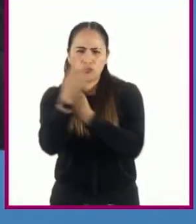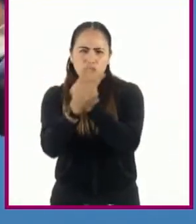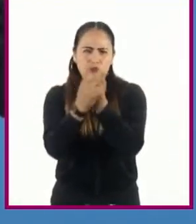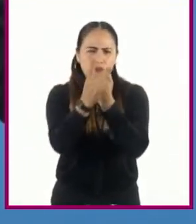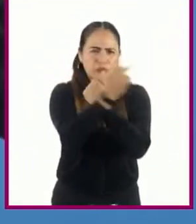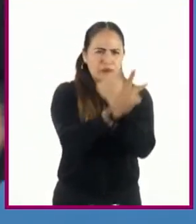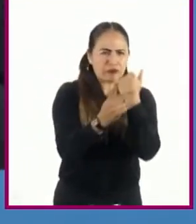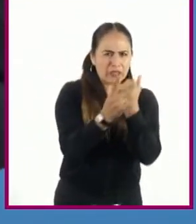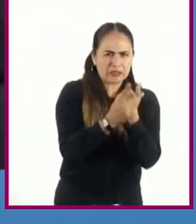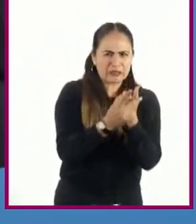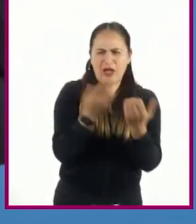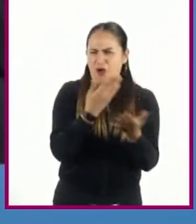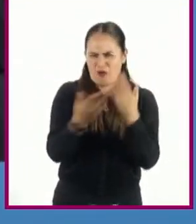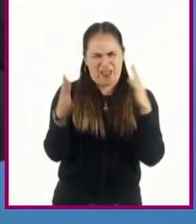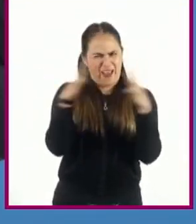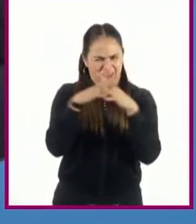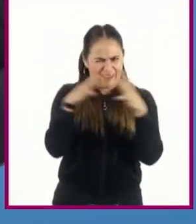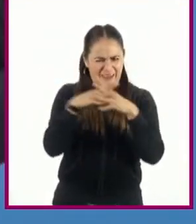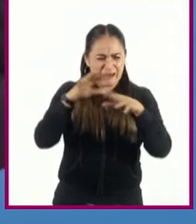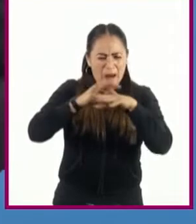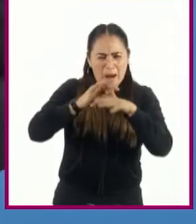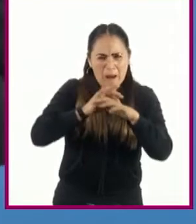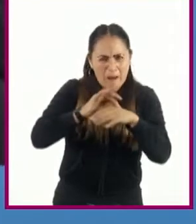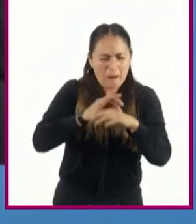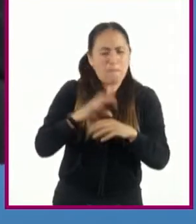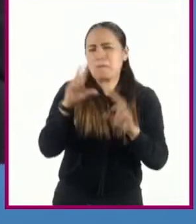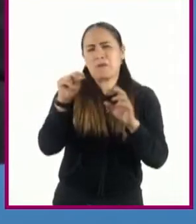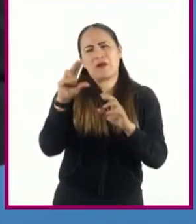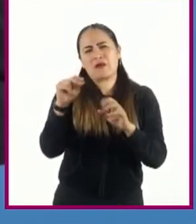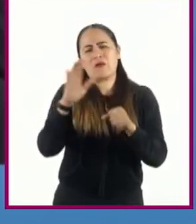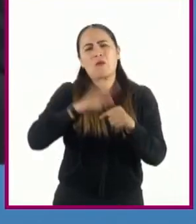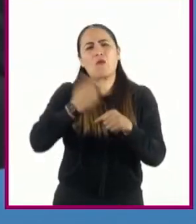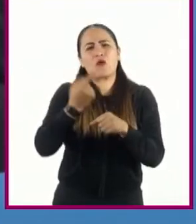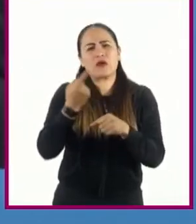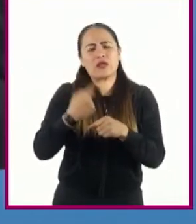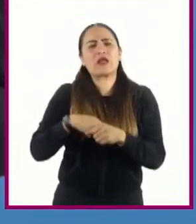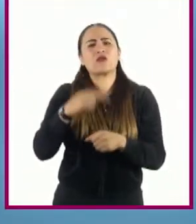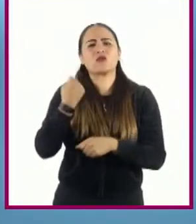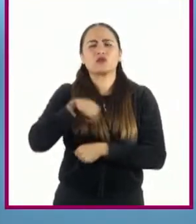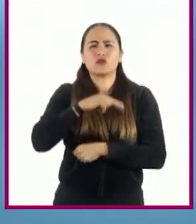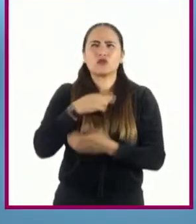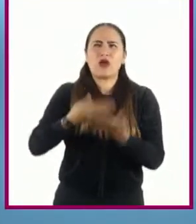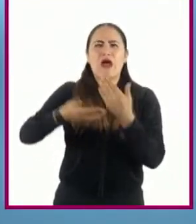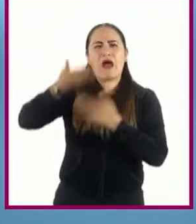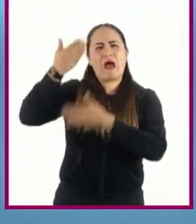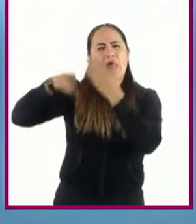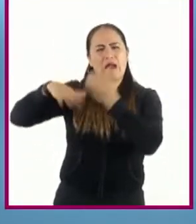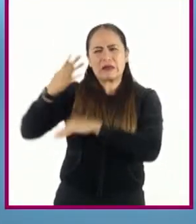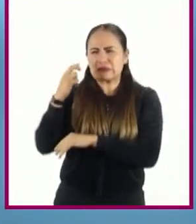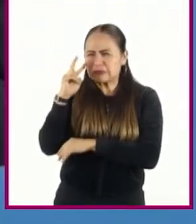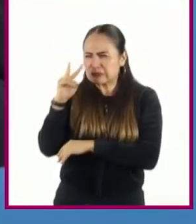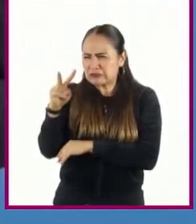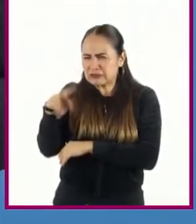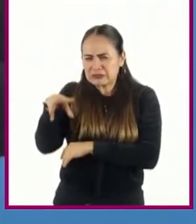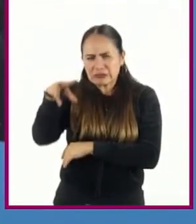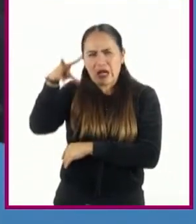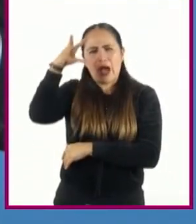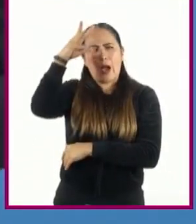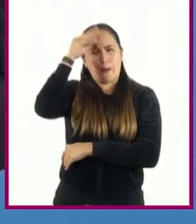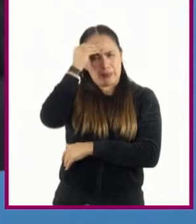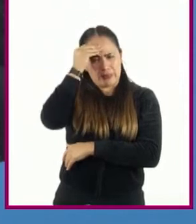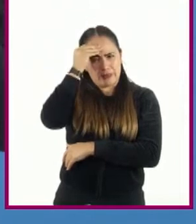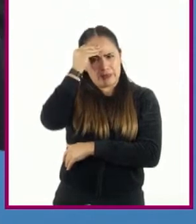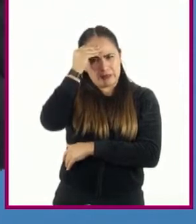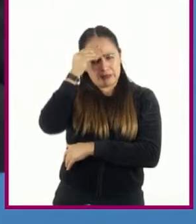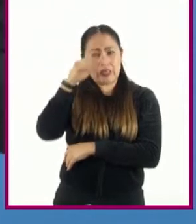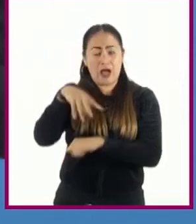parece algo lejana la guerra, pero eso es gracias a que hemos aprendido de nuestros errores del pasado y reconocemos que la